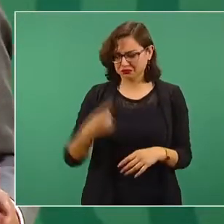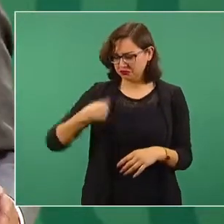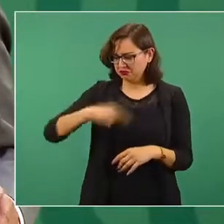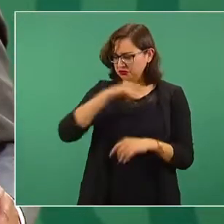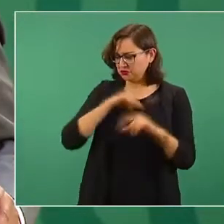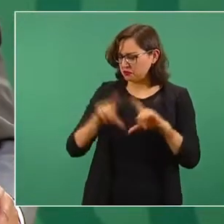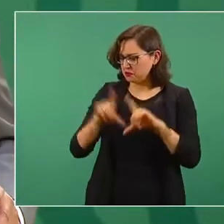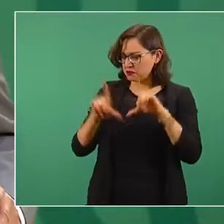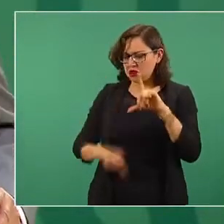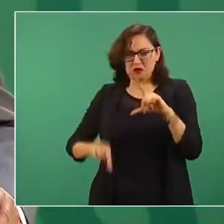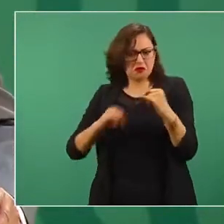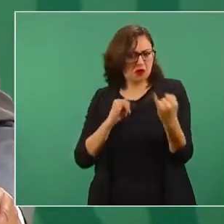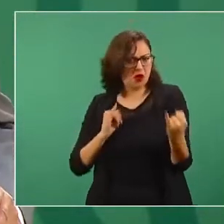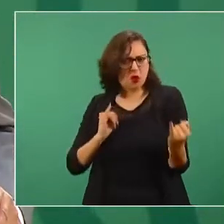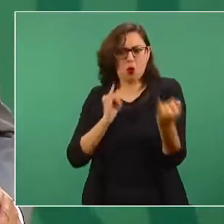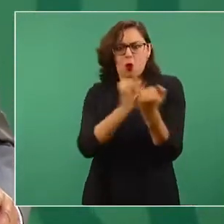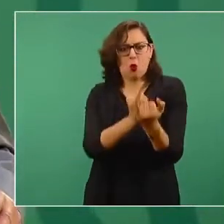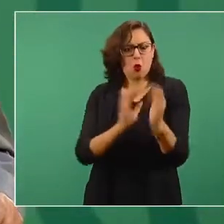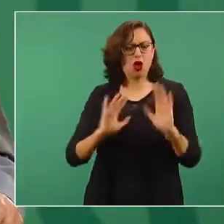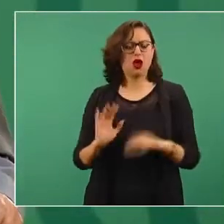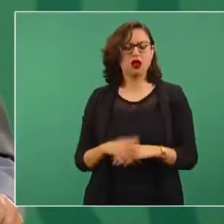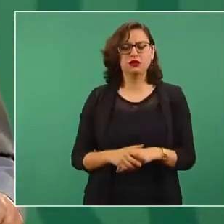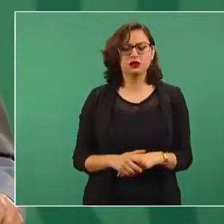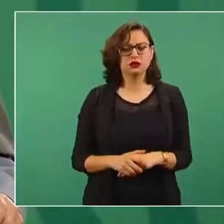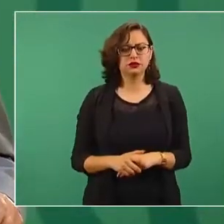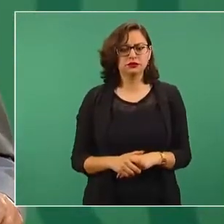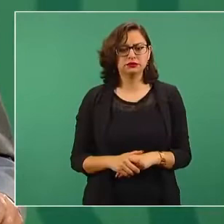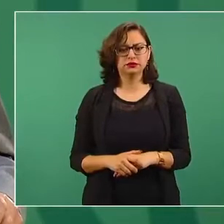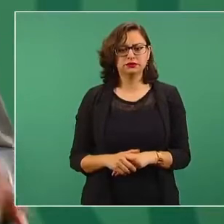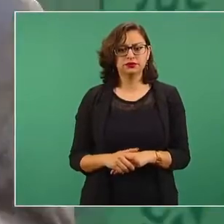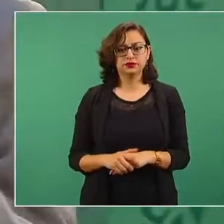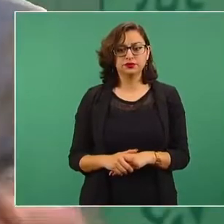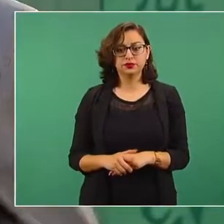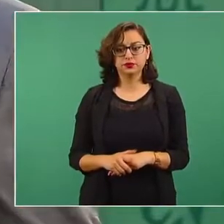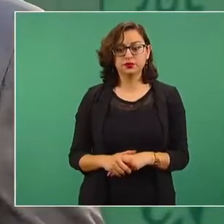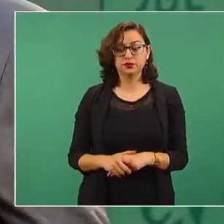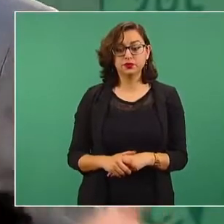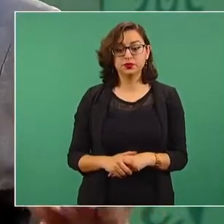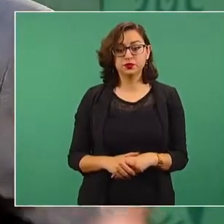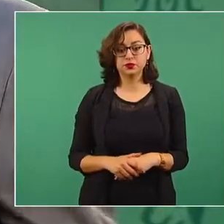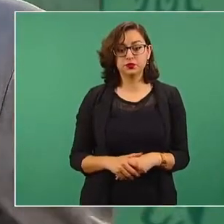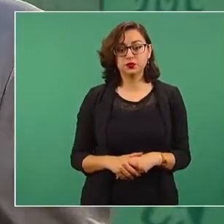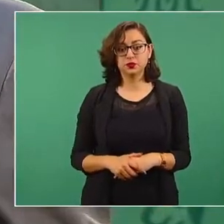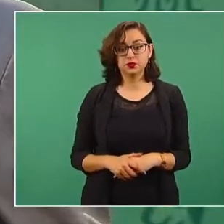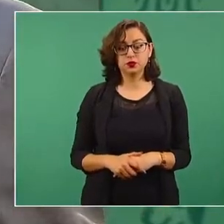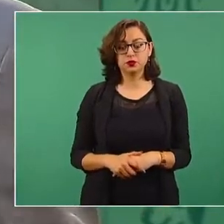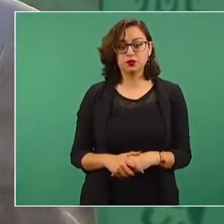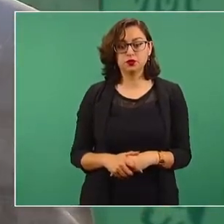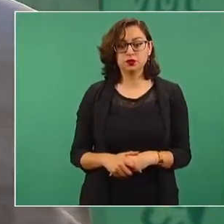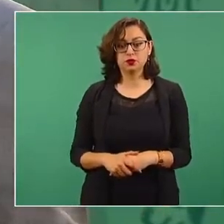que sea igual que en otras partes. ¿Qué no estábamos a favor